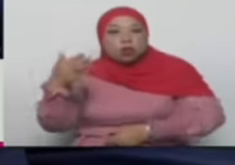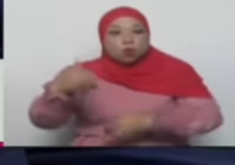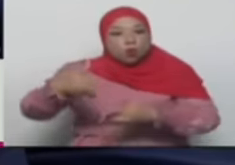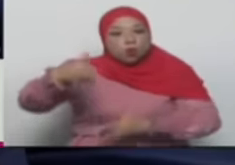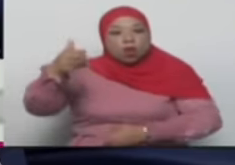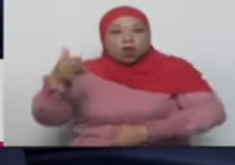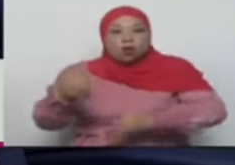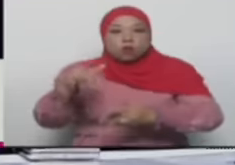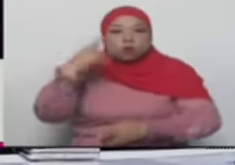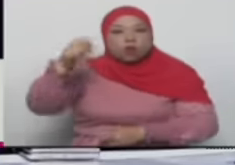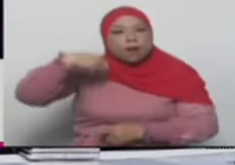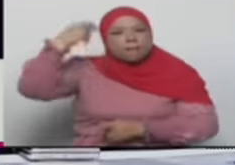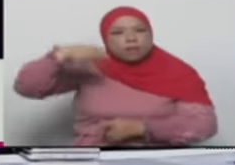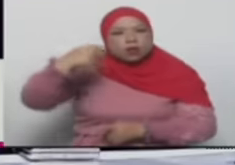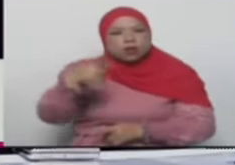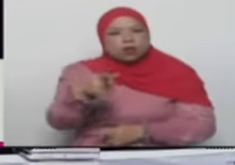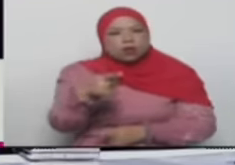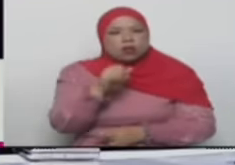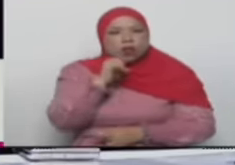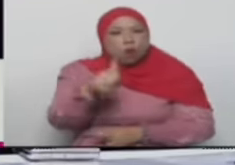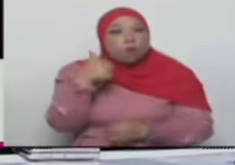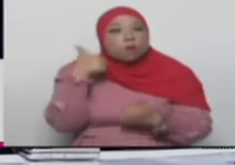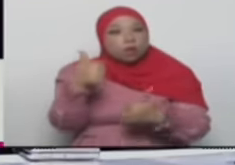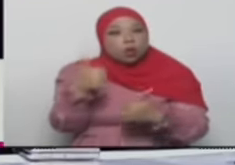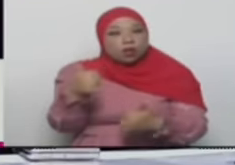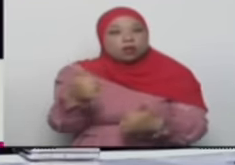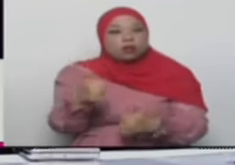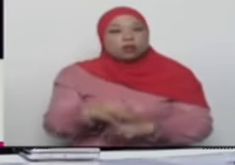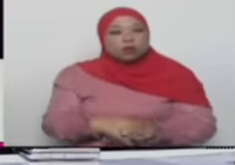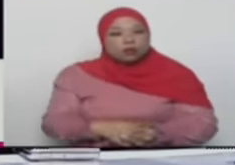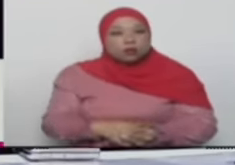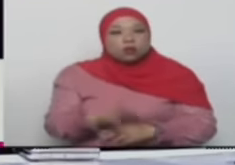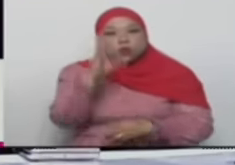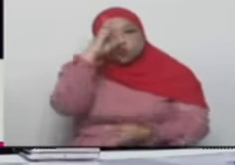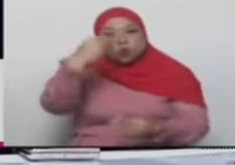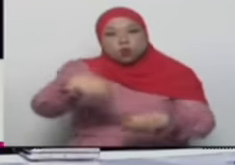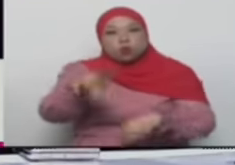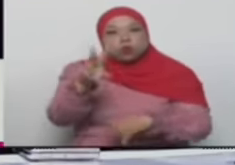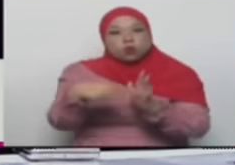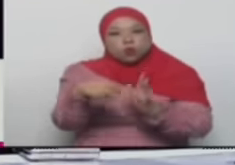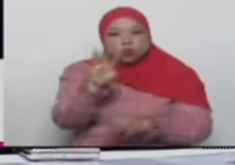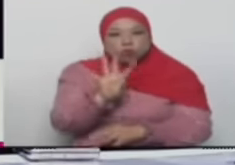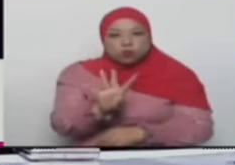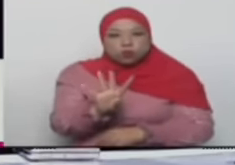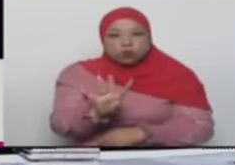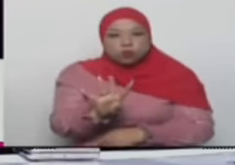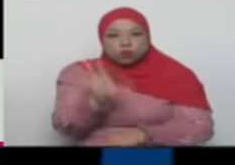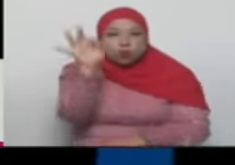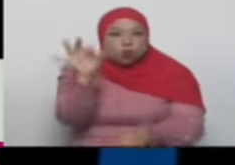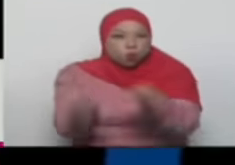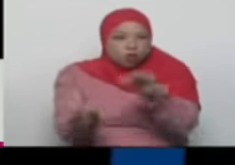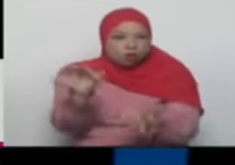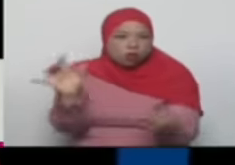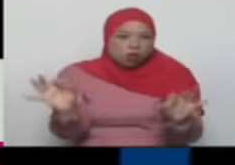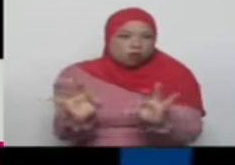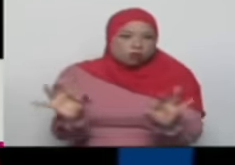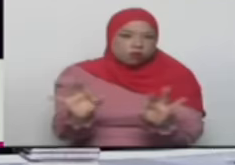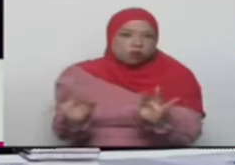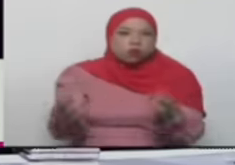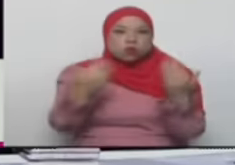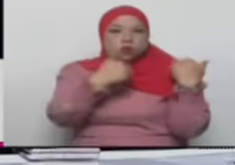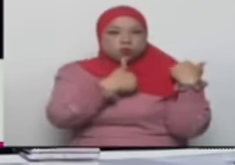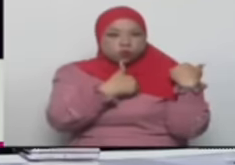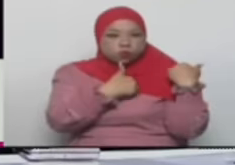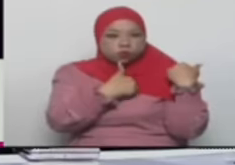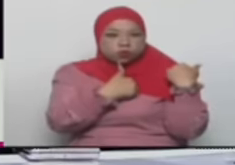hemos visto esa película, ¿qué tal es? No, es muy buena. Es una adaptación del año 2024, pero es el juicio nada más. Me la recomendaron,